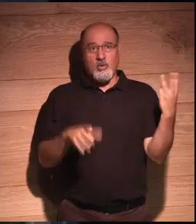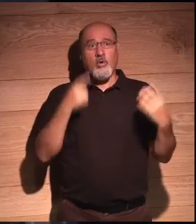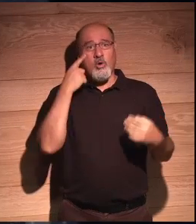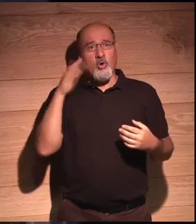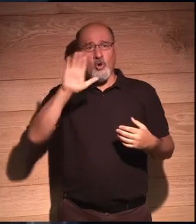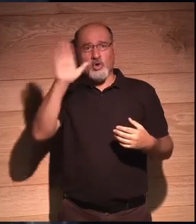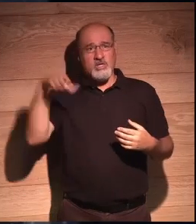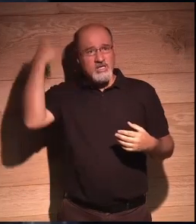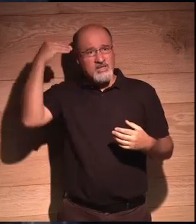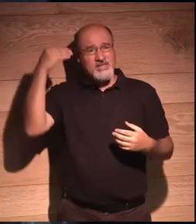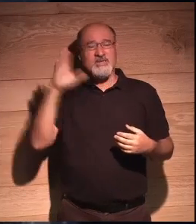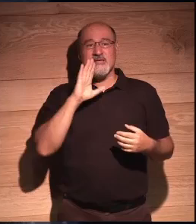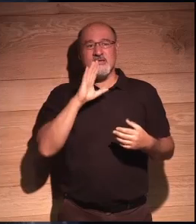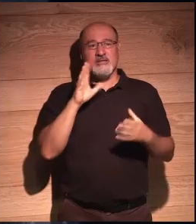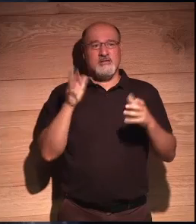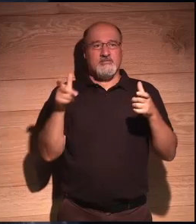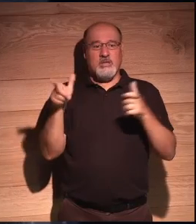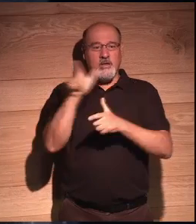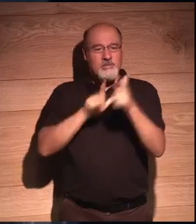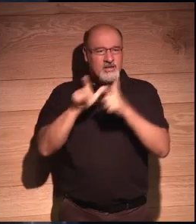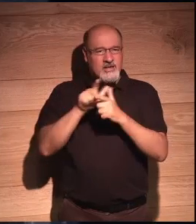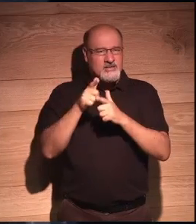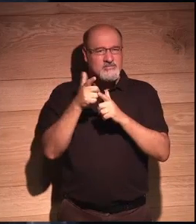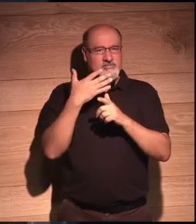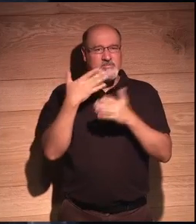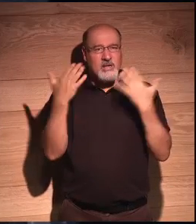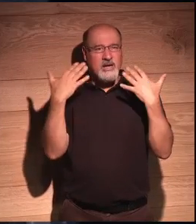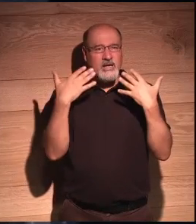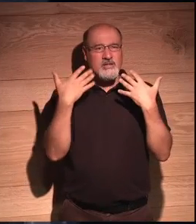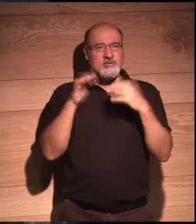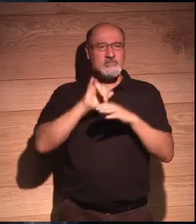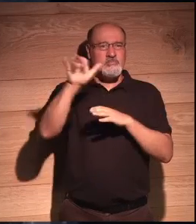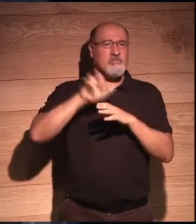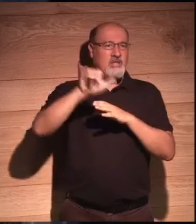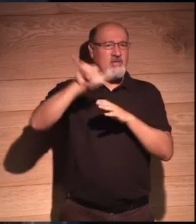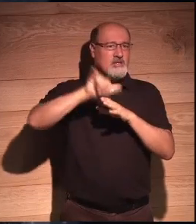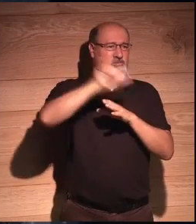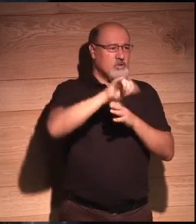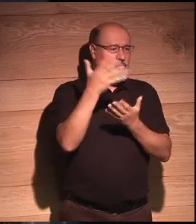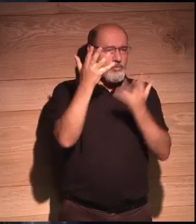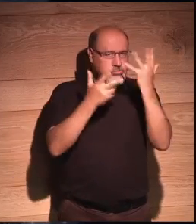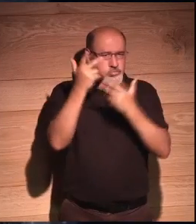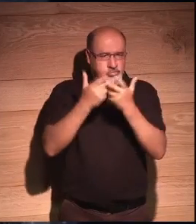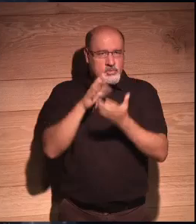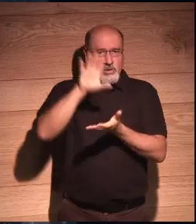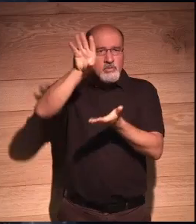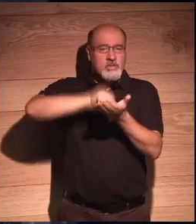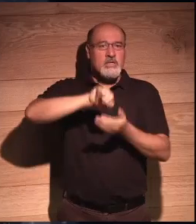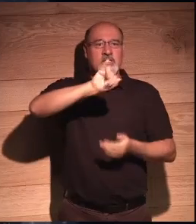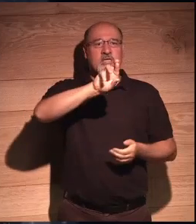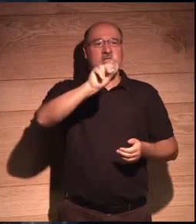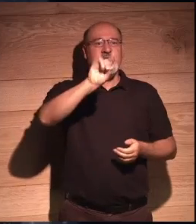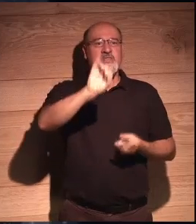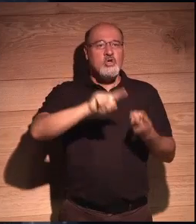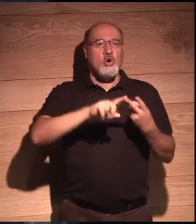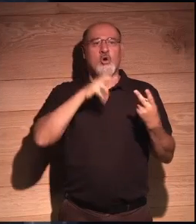Oriente, tienen desde hace años divisiones aeroespaciales que están evaluando cuánto sale la extracción de iridio, por ejemplo, en la